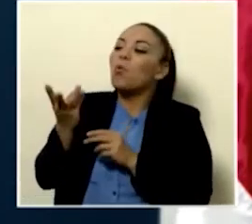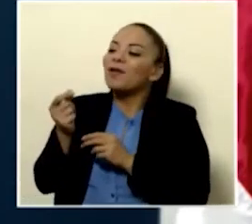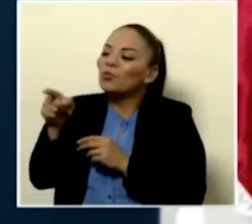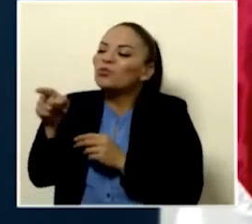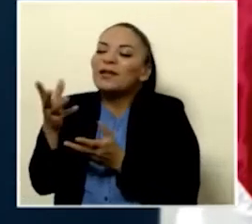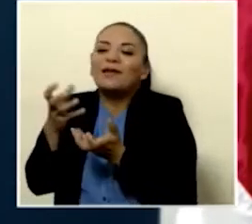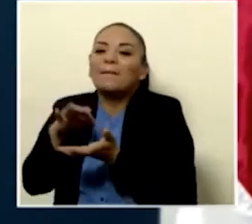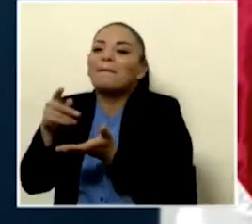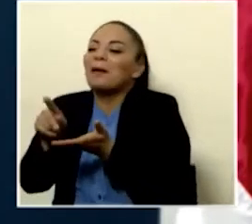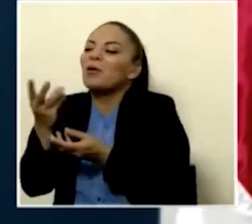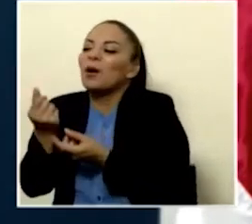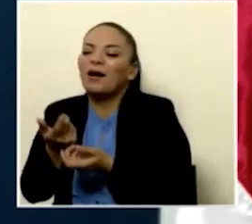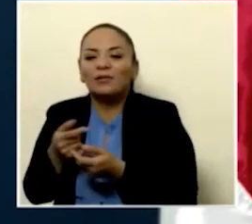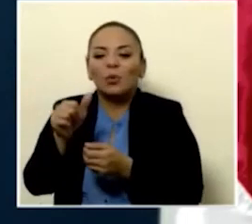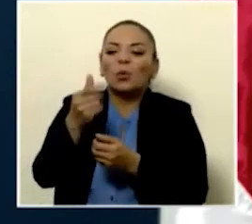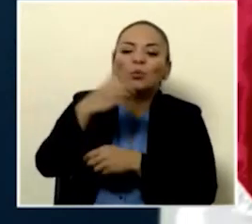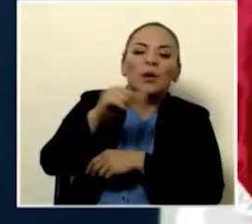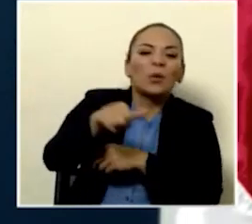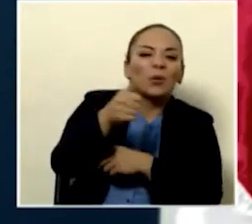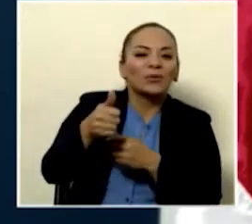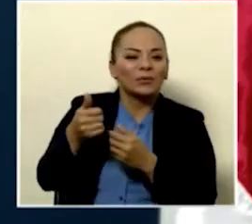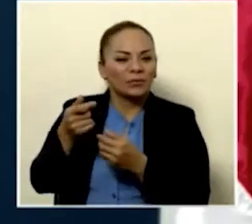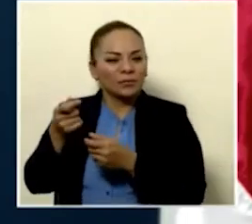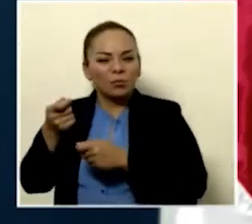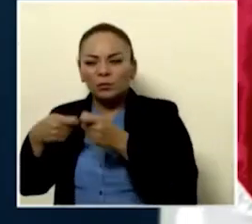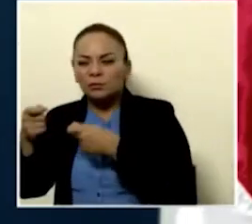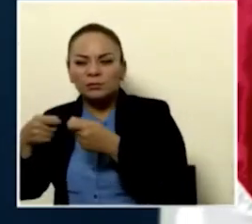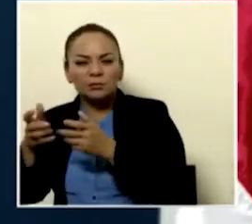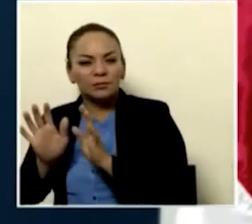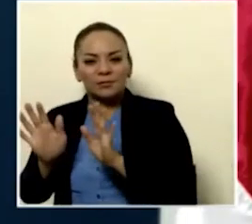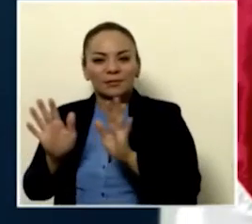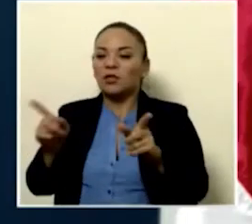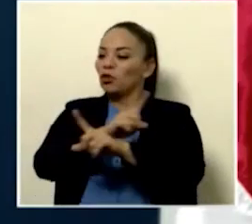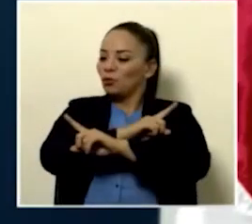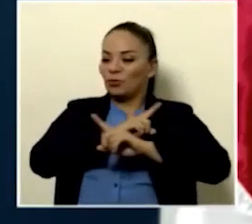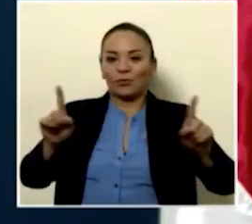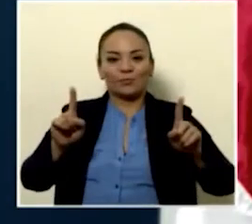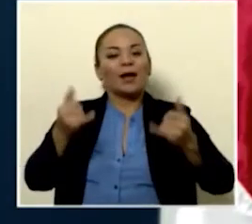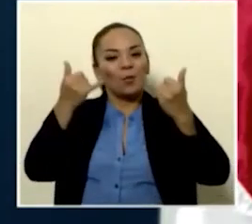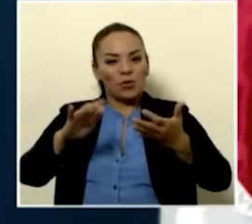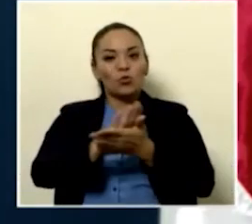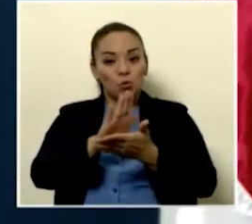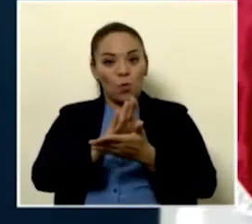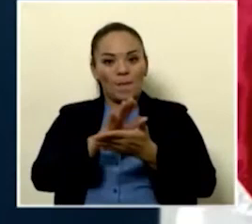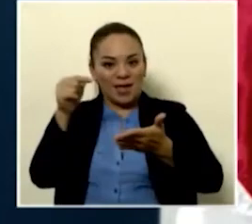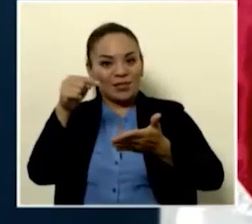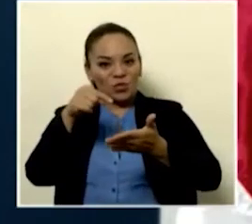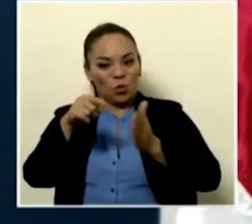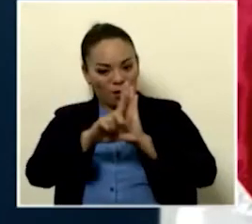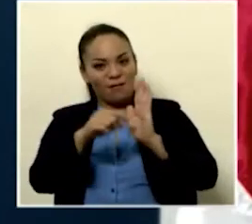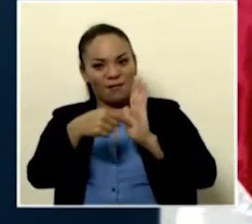así. Y otro armador otro día, etcétera. No. Este decreto le